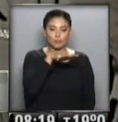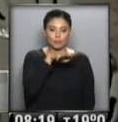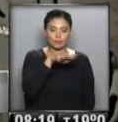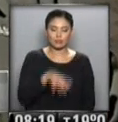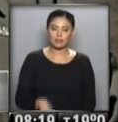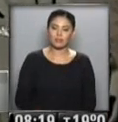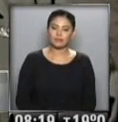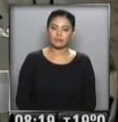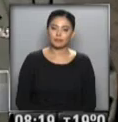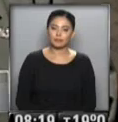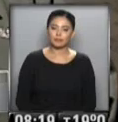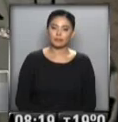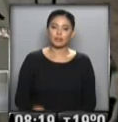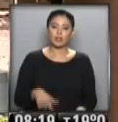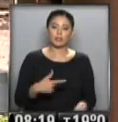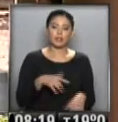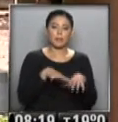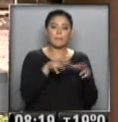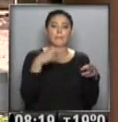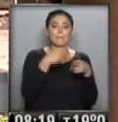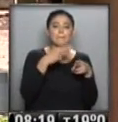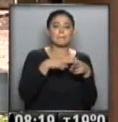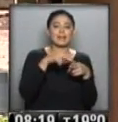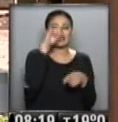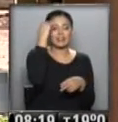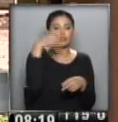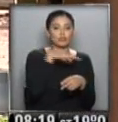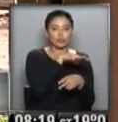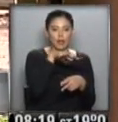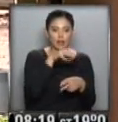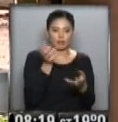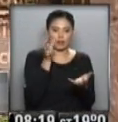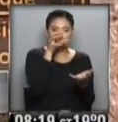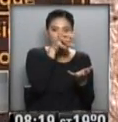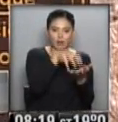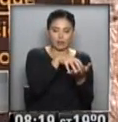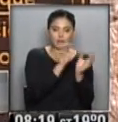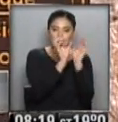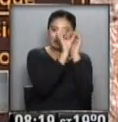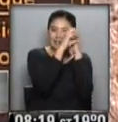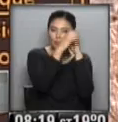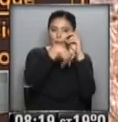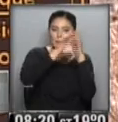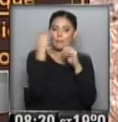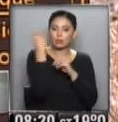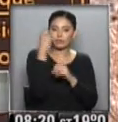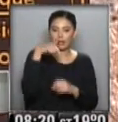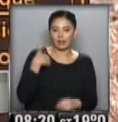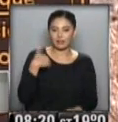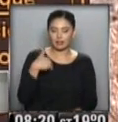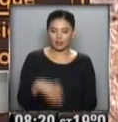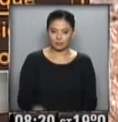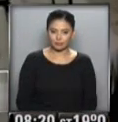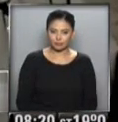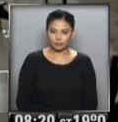¿no? En la reserva Parque Nacional El Leoncito, el telescopio más importante en la Argentina. Una